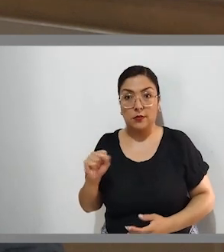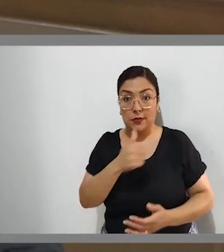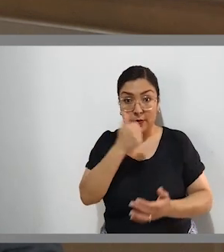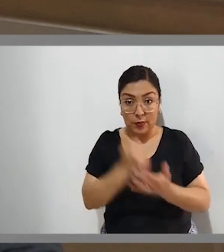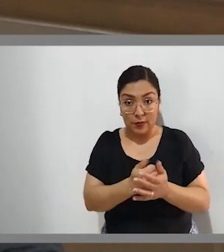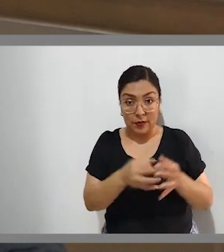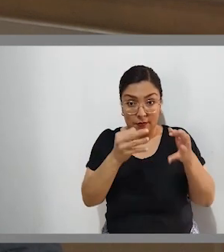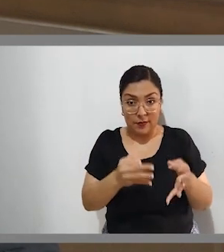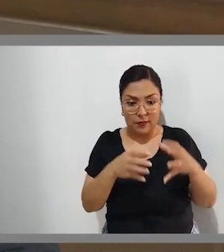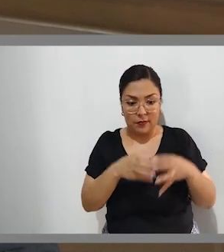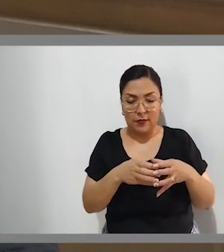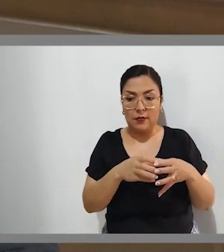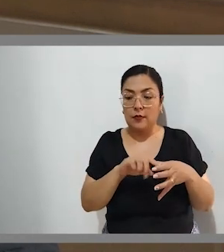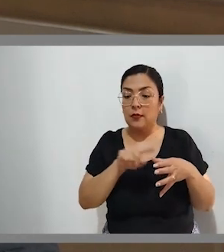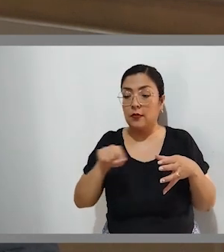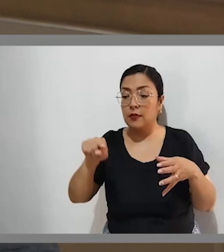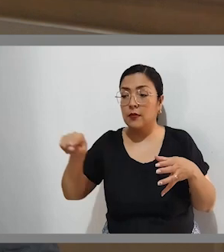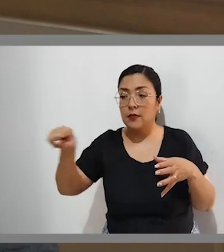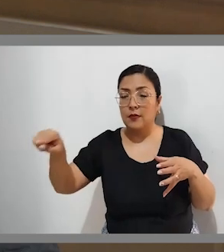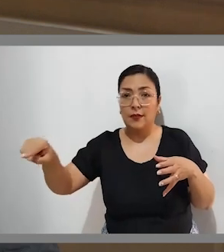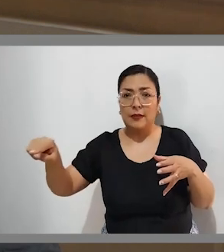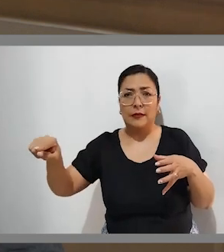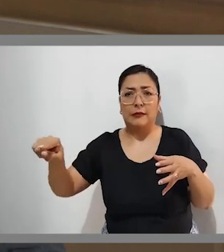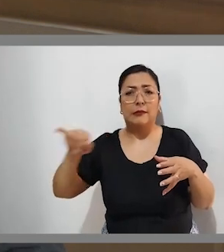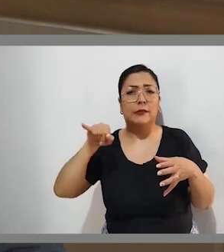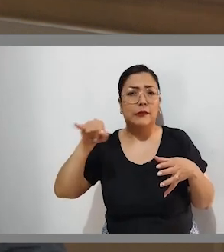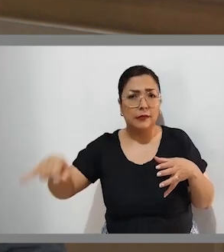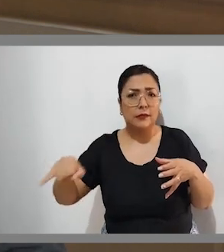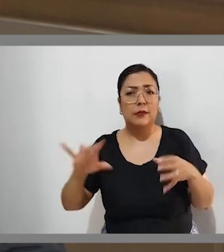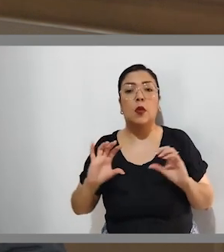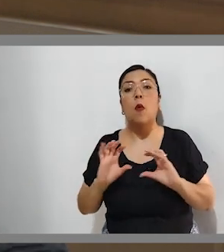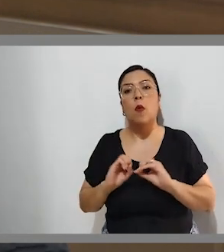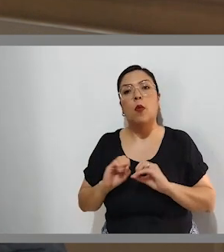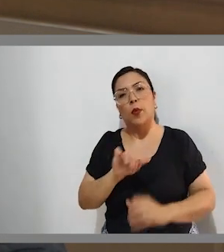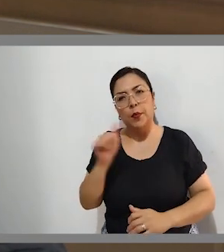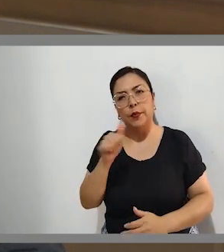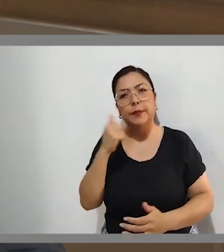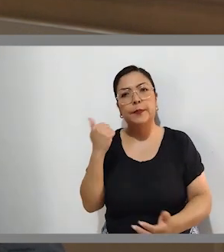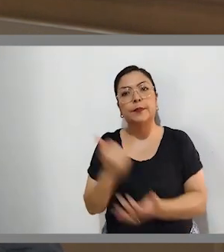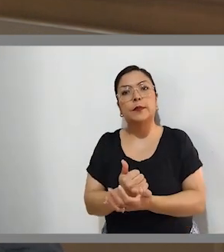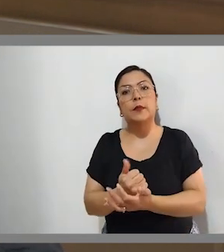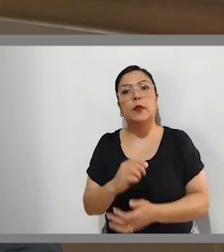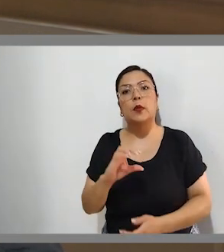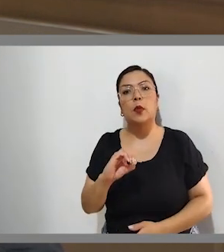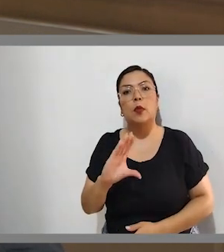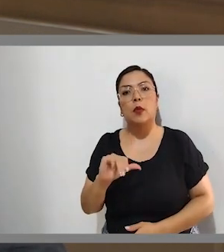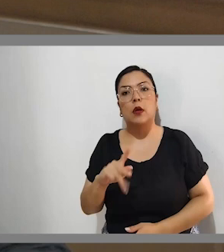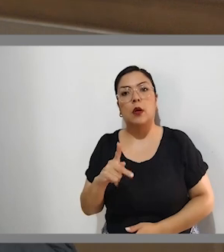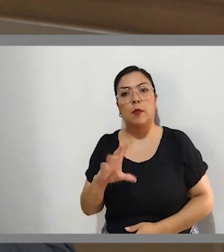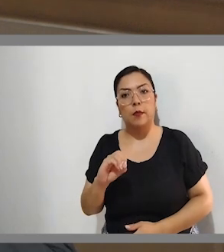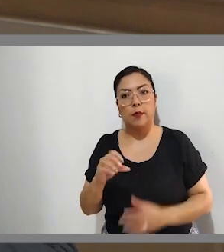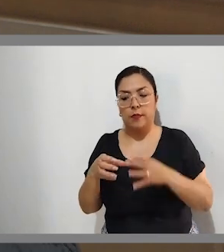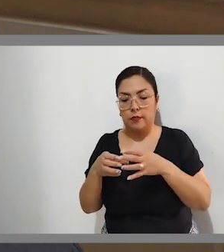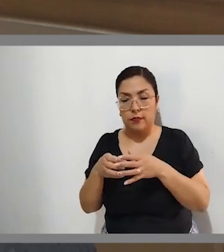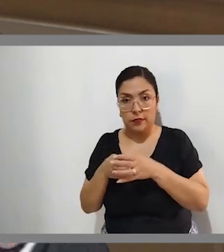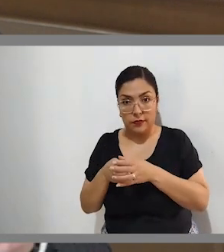Y pues otro ejemplo es el municipio de Ocampo, que territorialmente es el más grande de aquí de Coahuila, sin embargo tiene